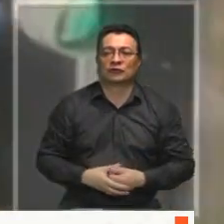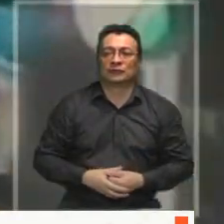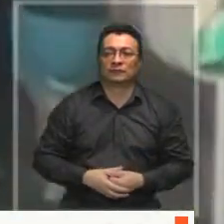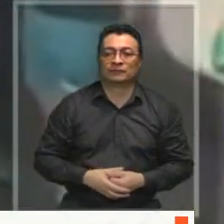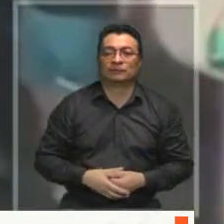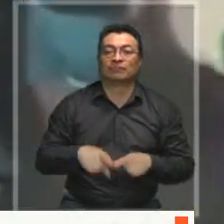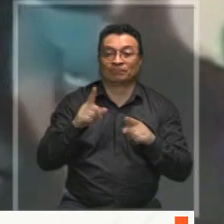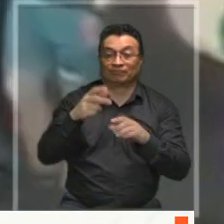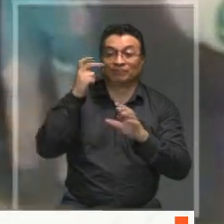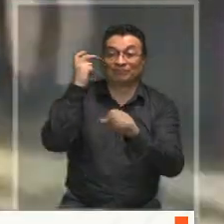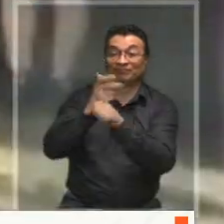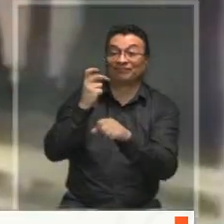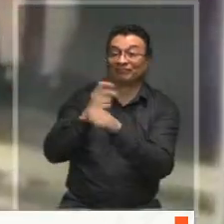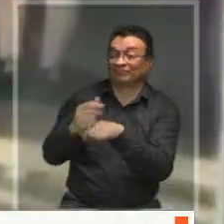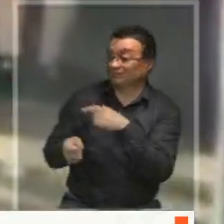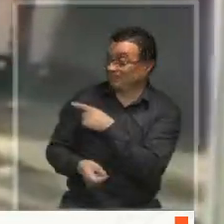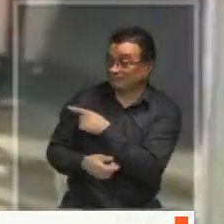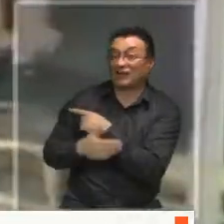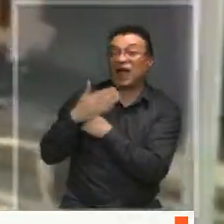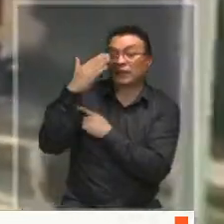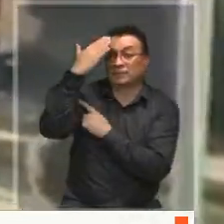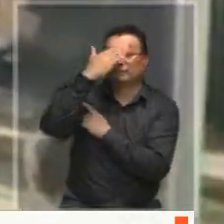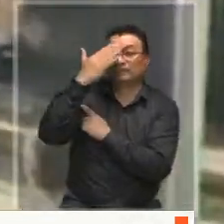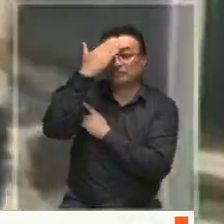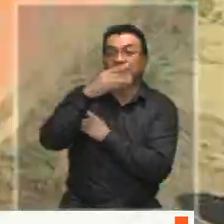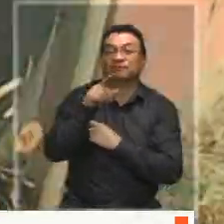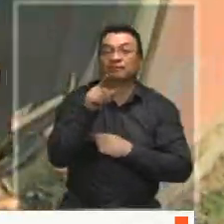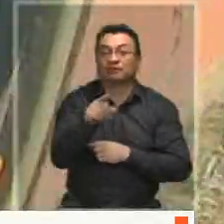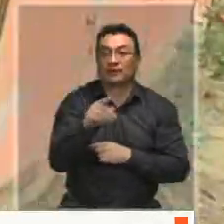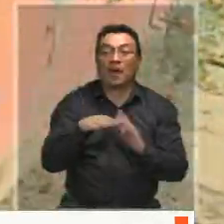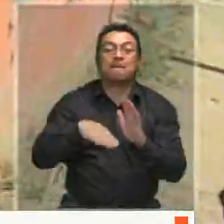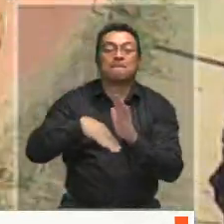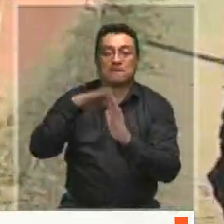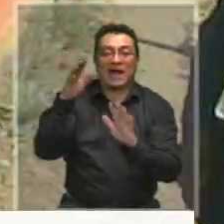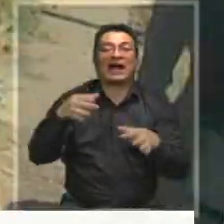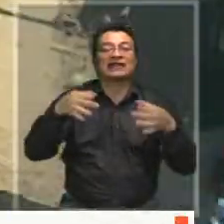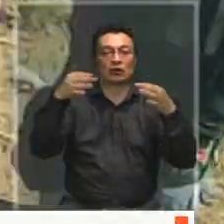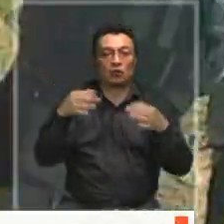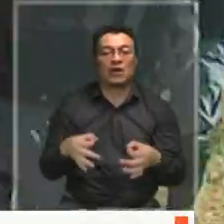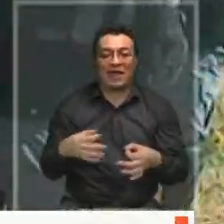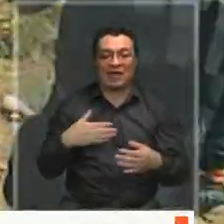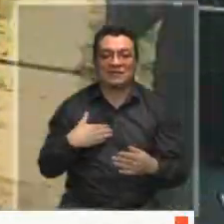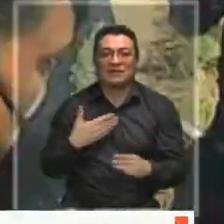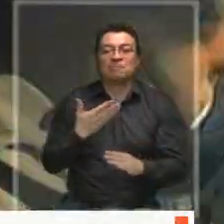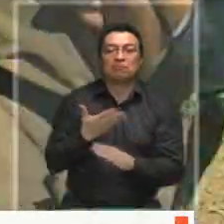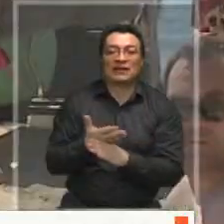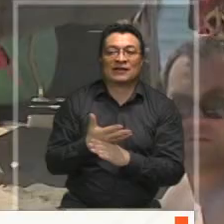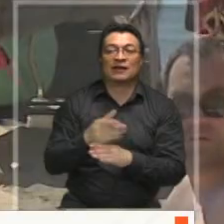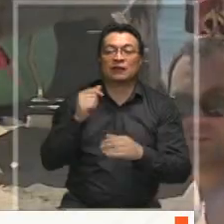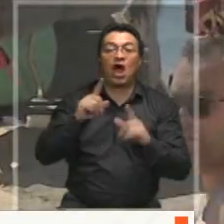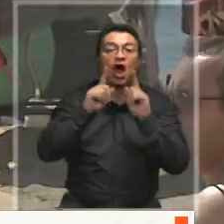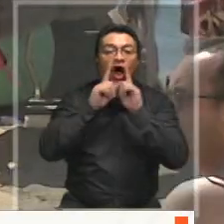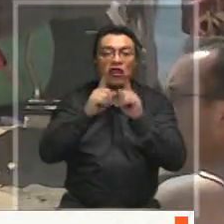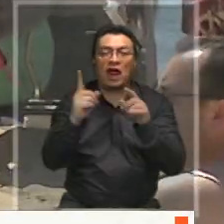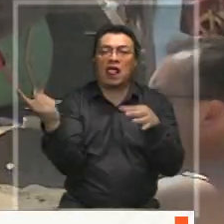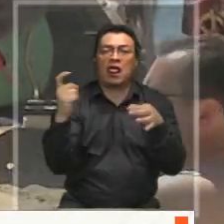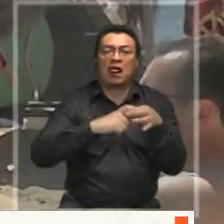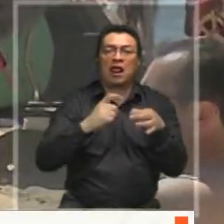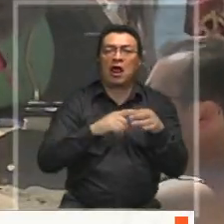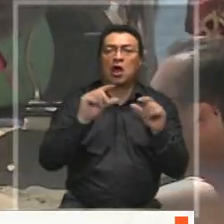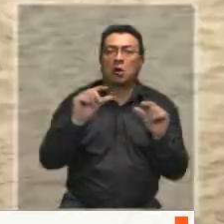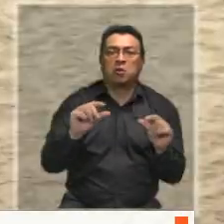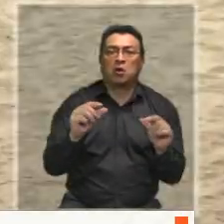Son estas escenas las que preocupan, por eso piden mayor seguridad y a gritos. La baja en reservas hoteleras los lleva a